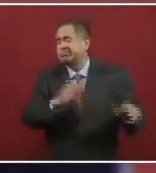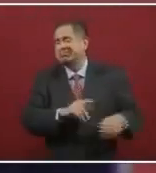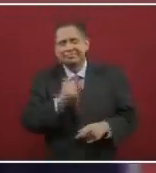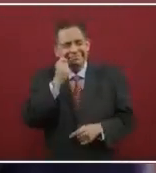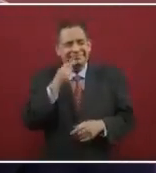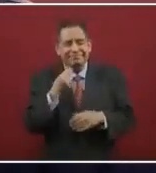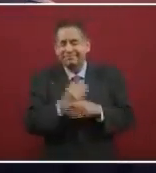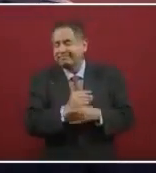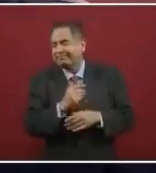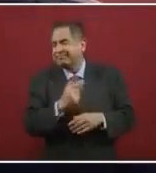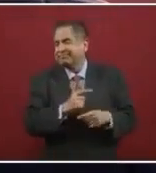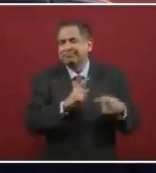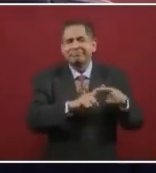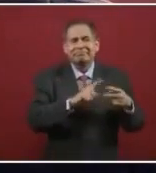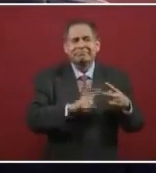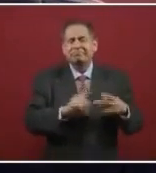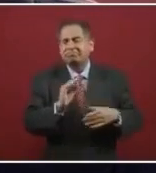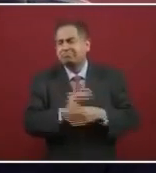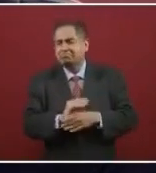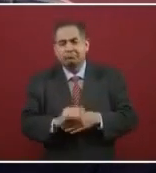gobiernos.